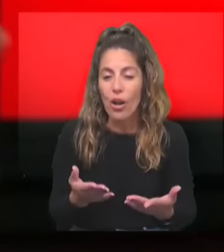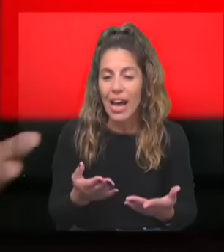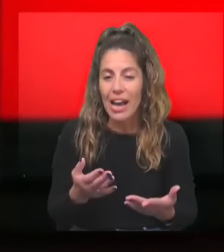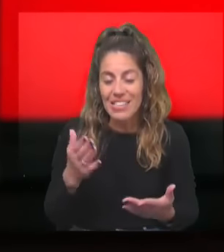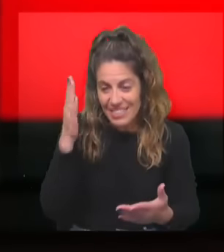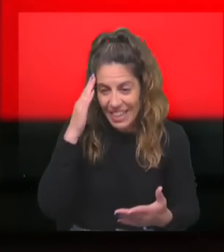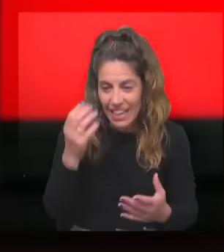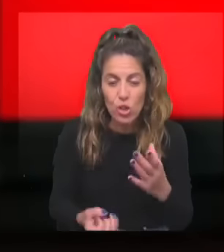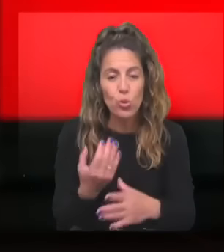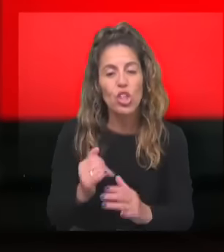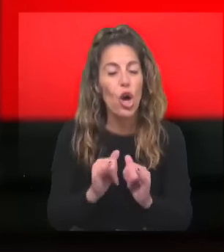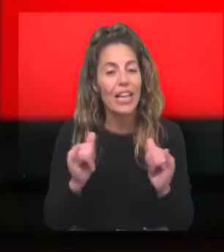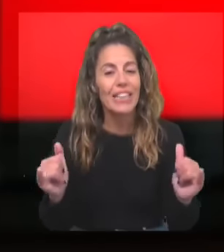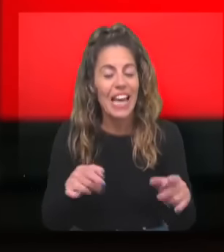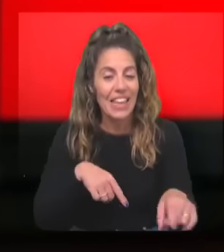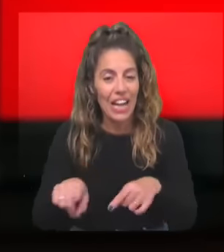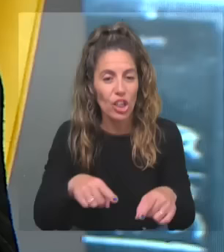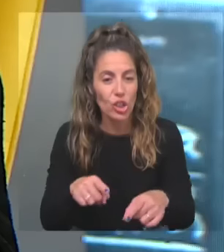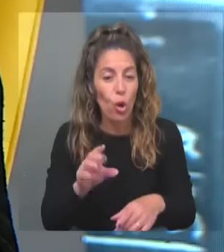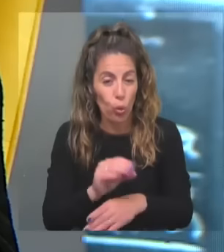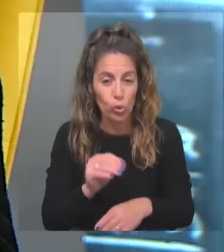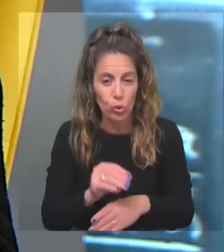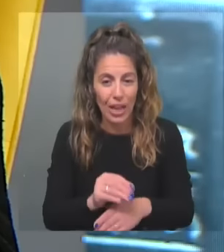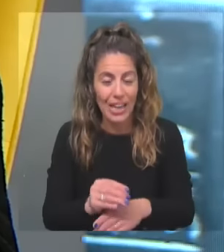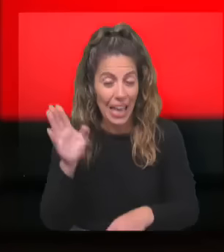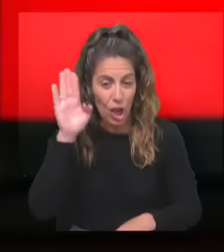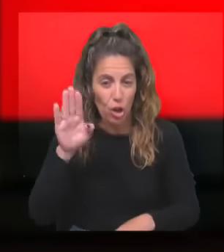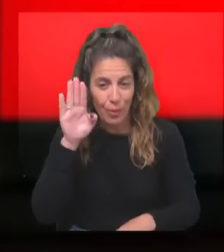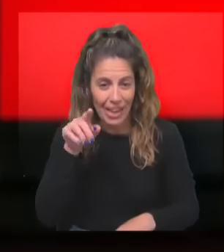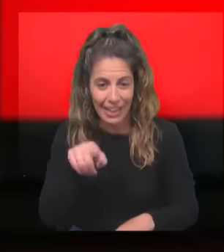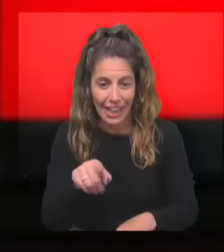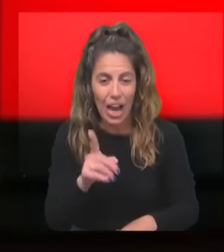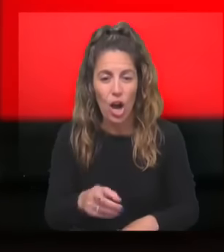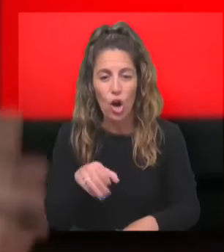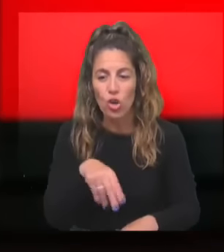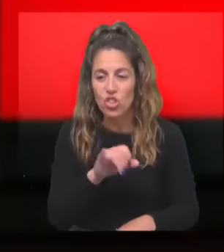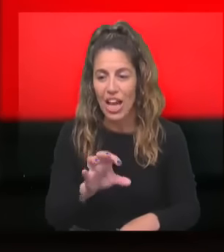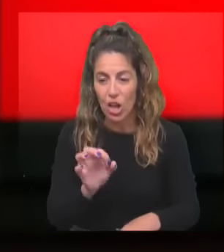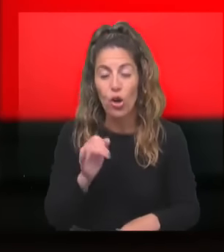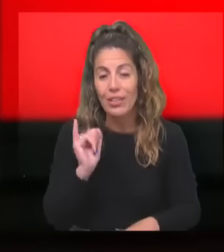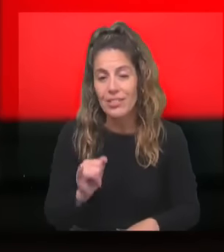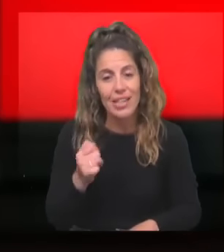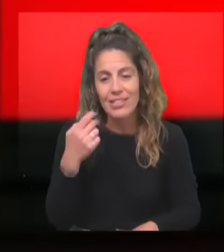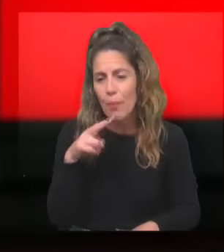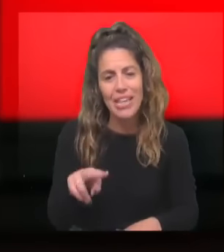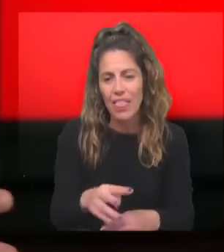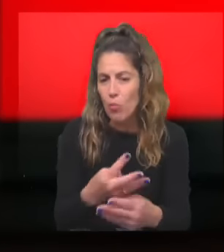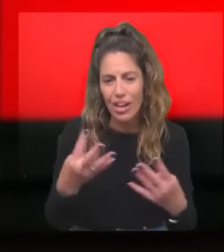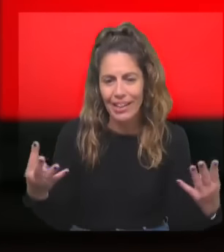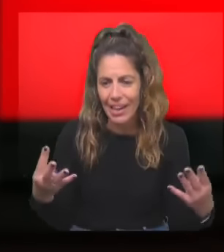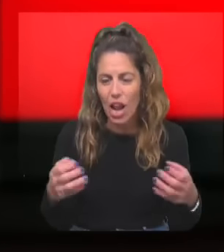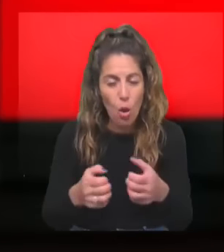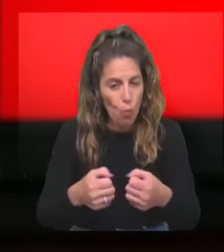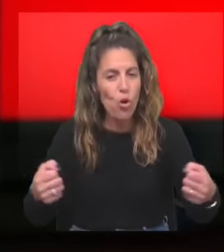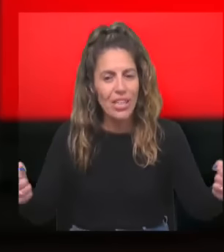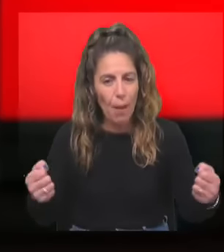sí. como el Día en homenaje a Gonzalo, bueno, me parece muy merecido, y efectivamente quisiera que corresponda porque él tenía esa mirada así muy general, ¿no? Muy amplia sobre